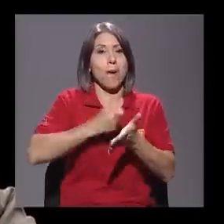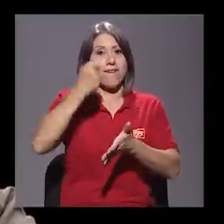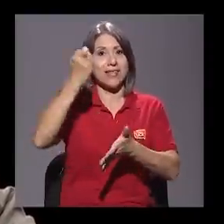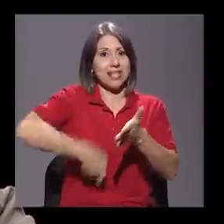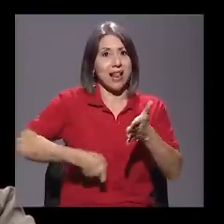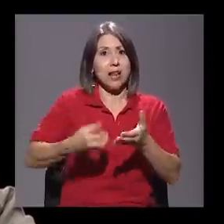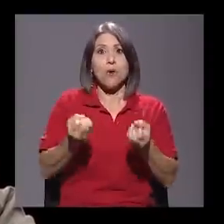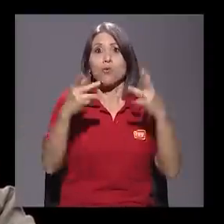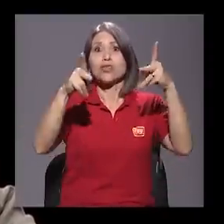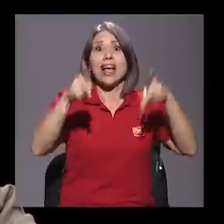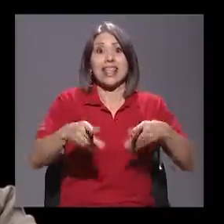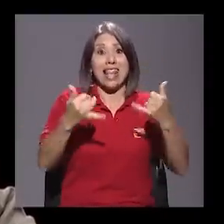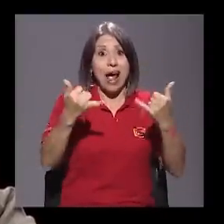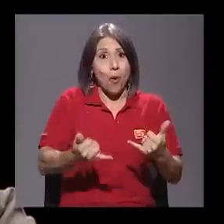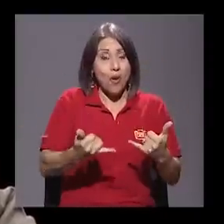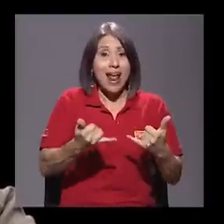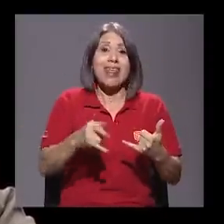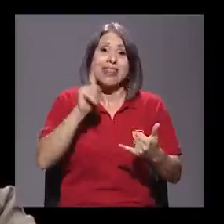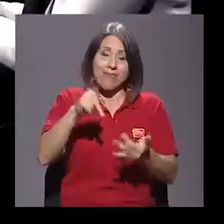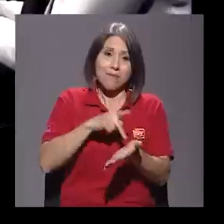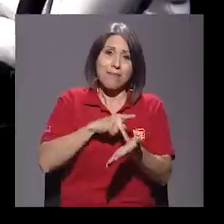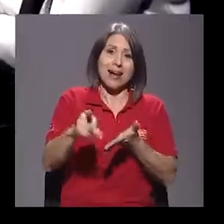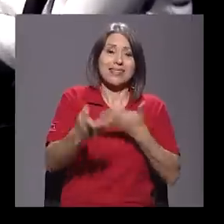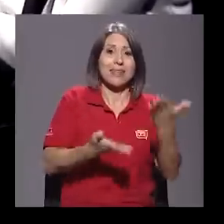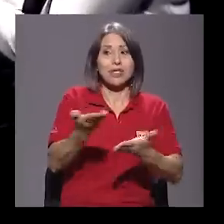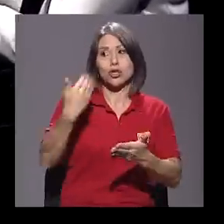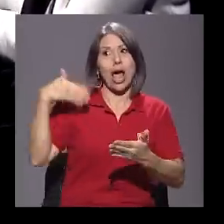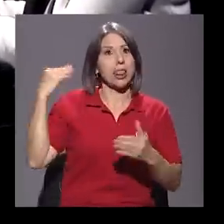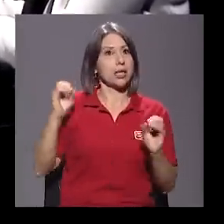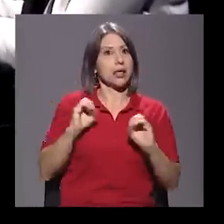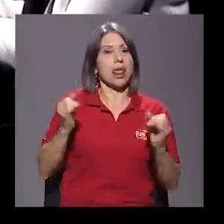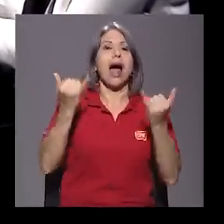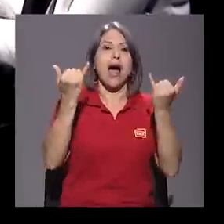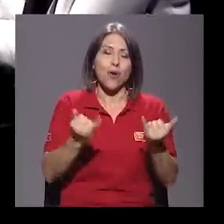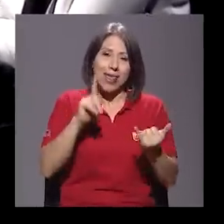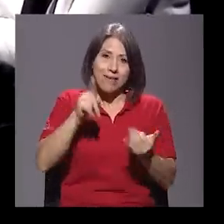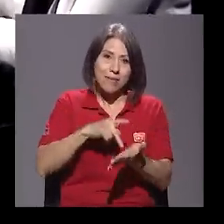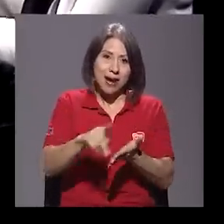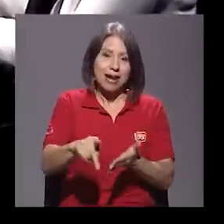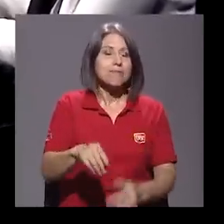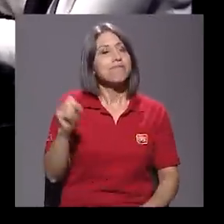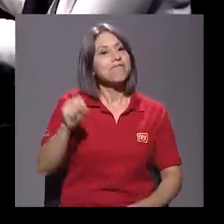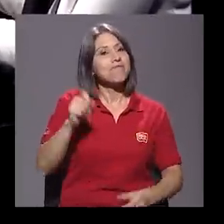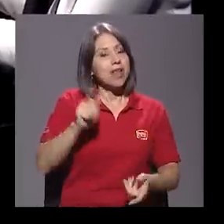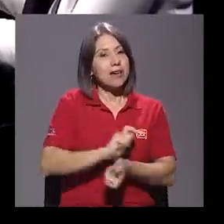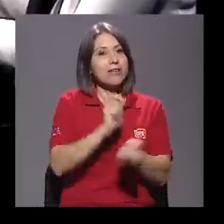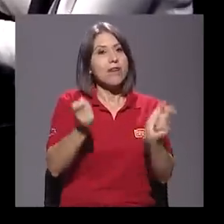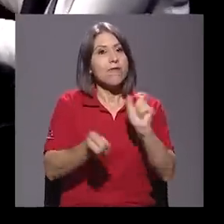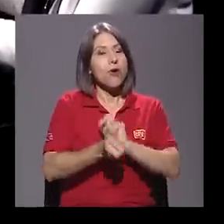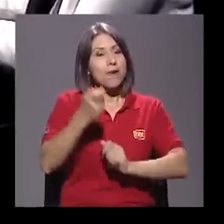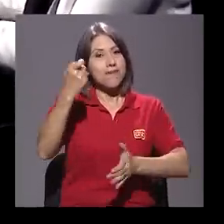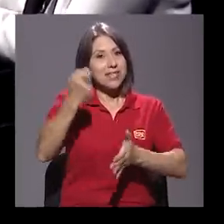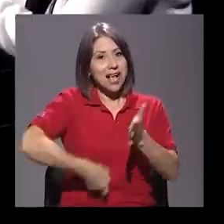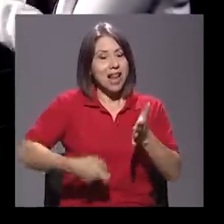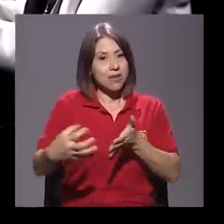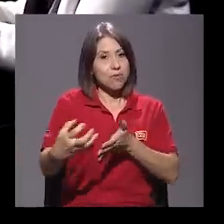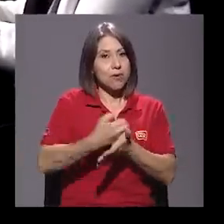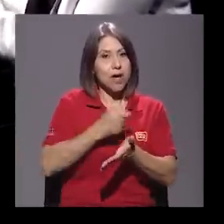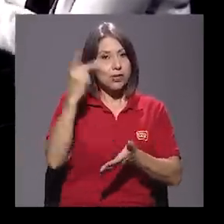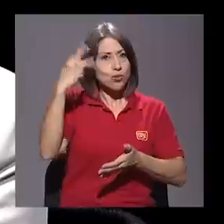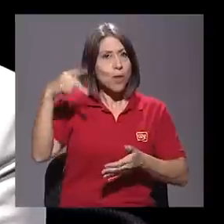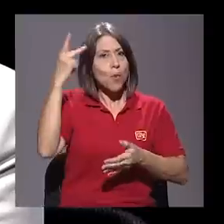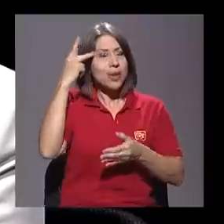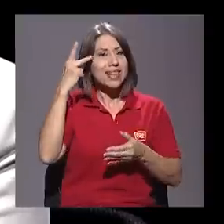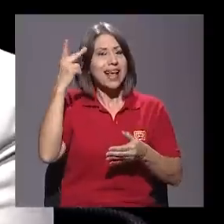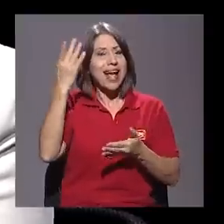en servicios que nunca había pagado y que ahora le toca pagar. Claro, la reforma fiscal, creo yo, es una política económica más bajo esa